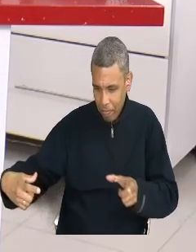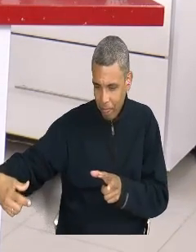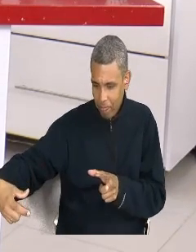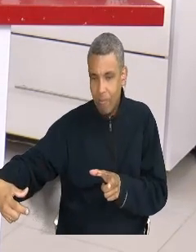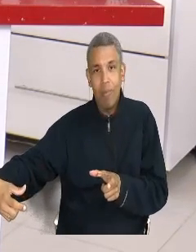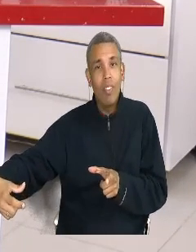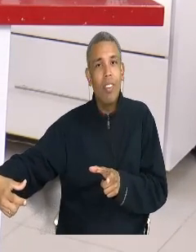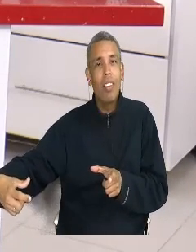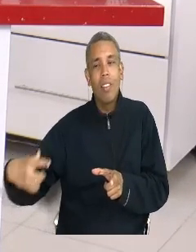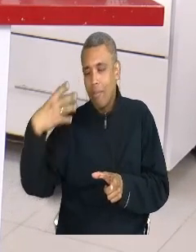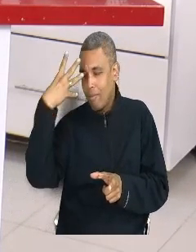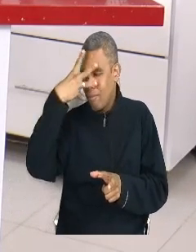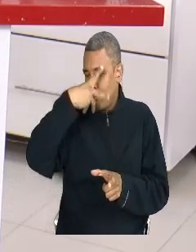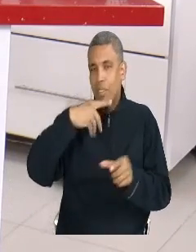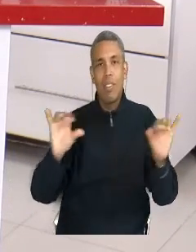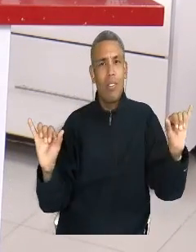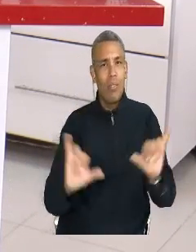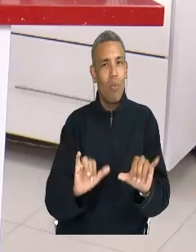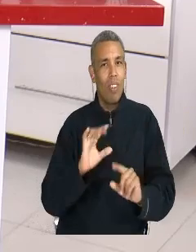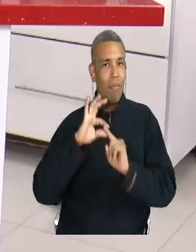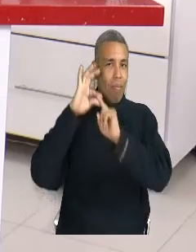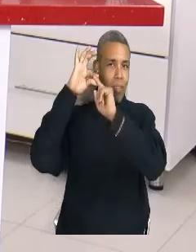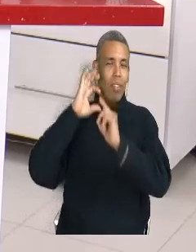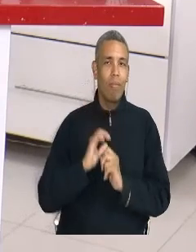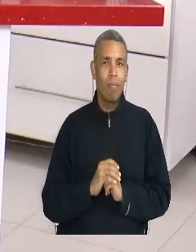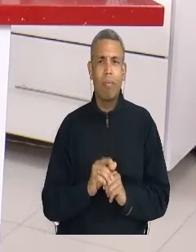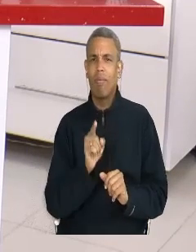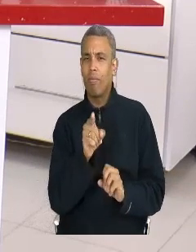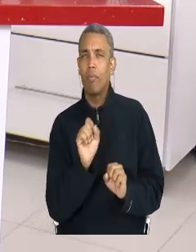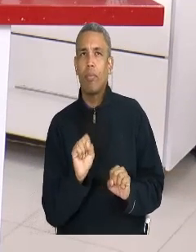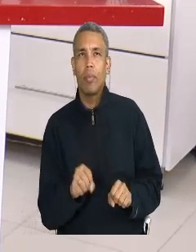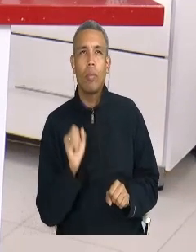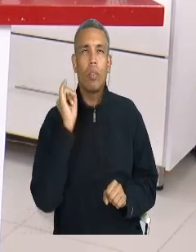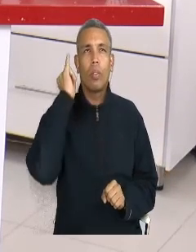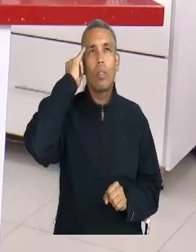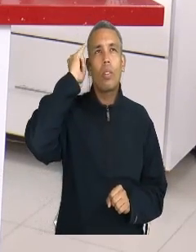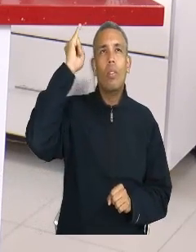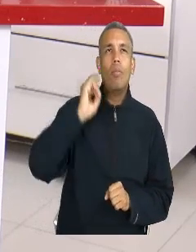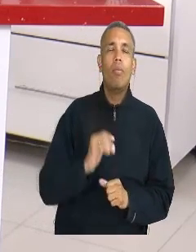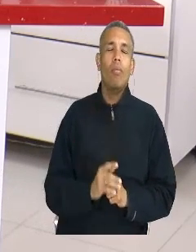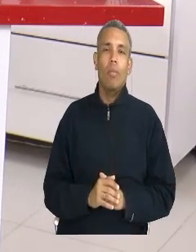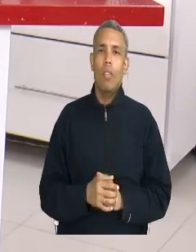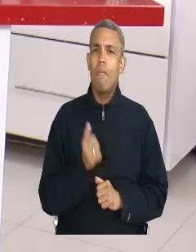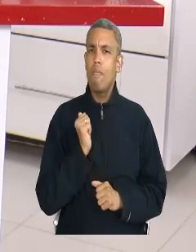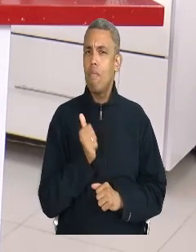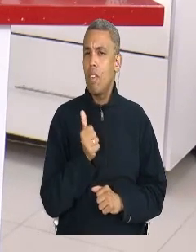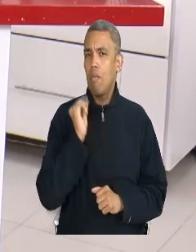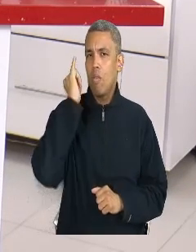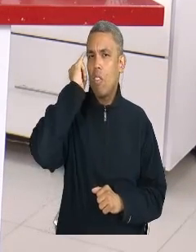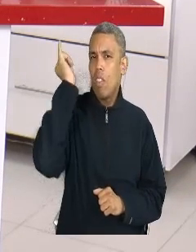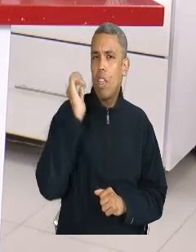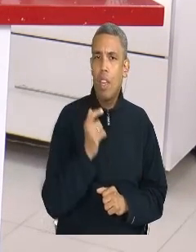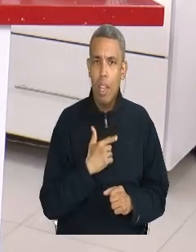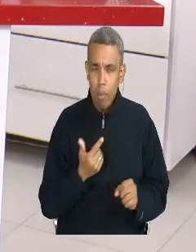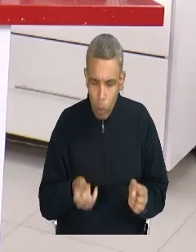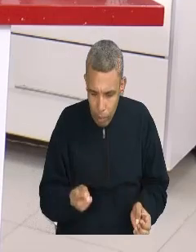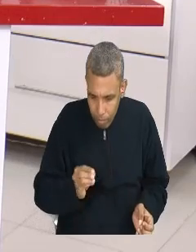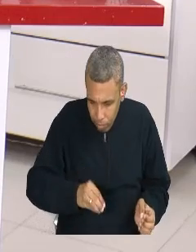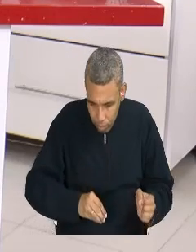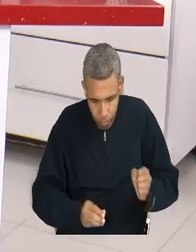Si pueden utilizar de pronto moldes también, ya ustedes son los cocineros en sus casas, los chefs en